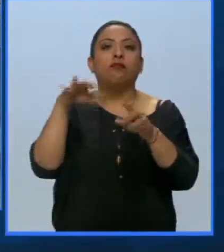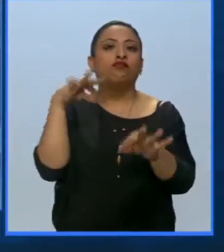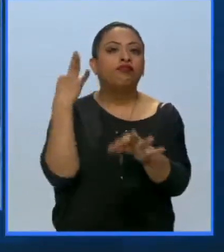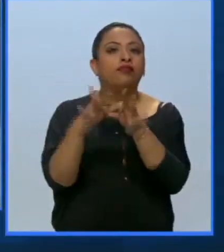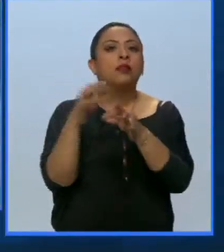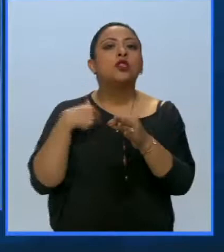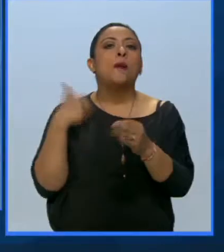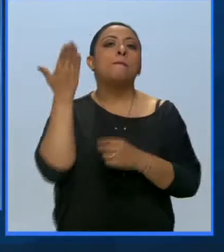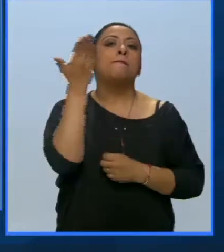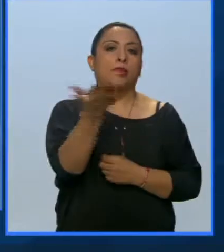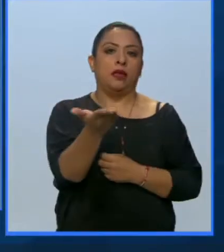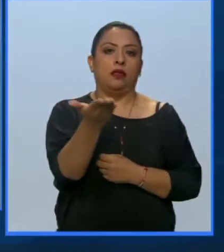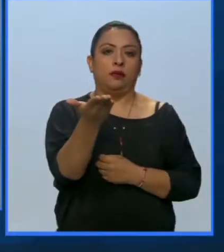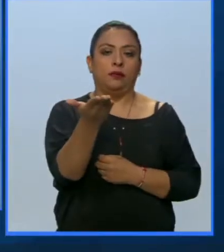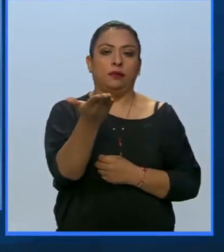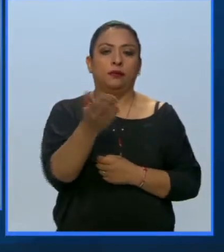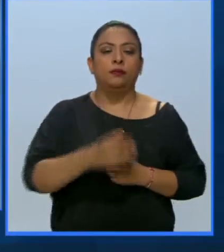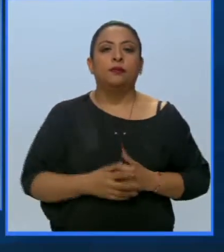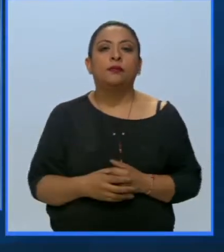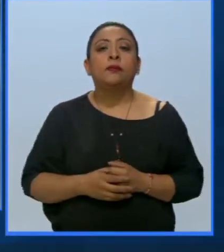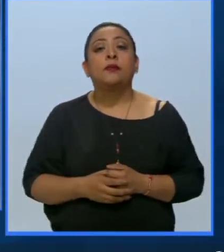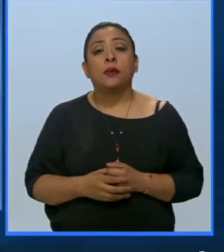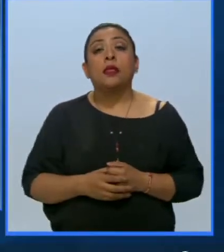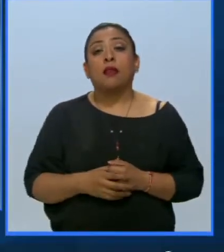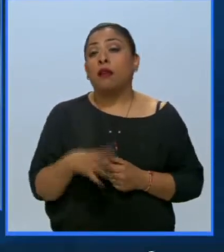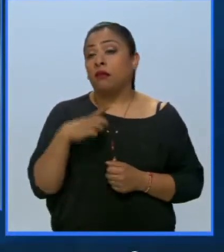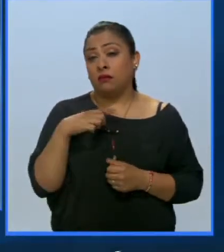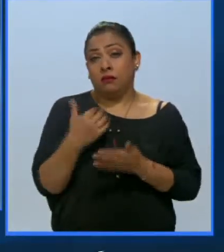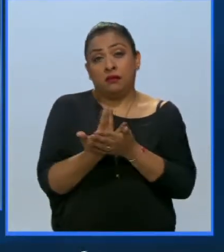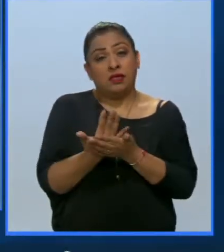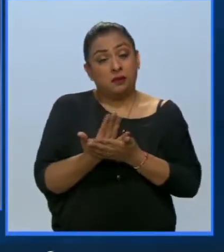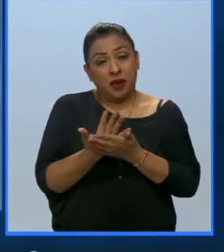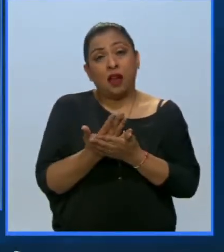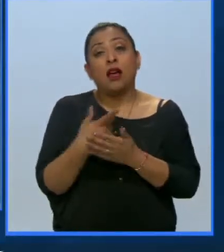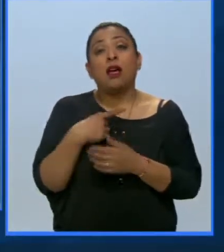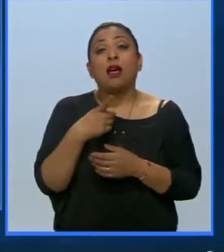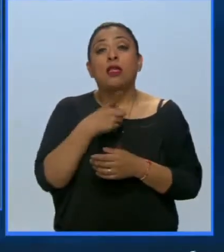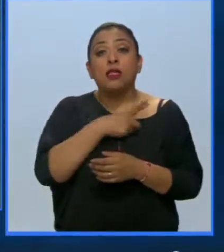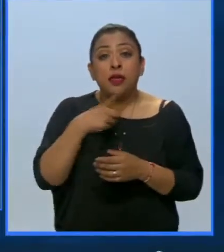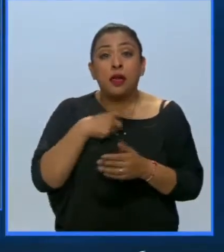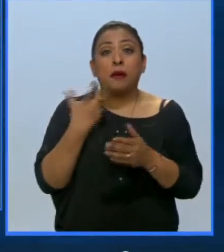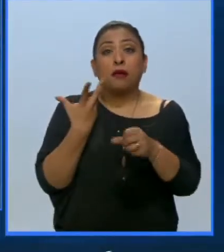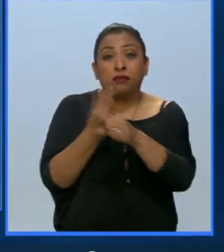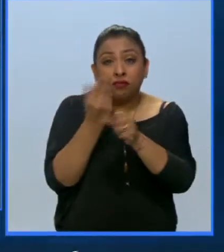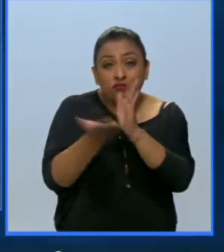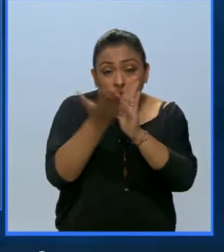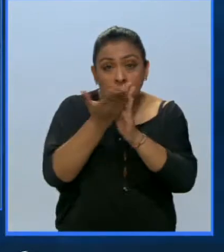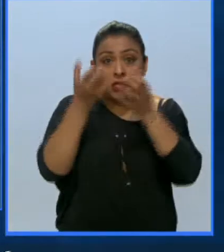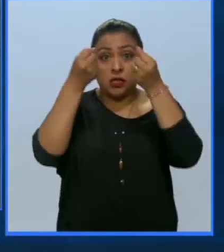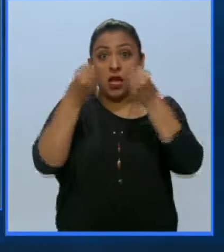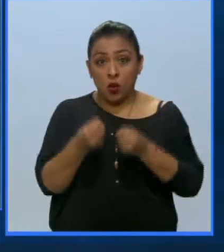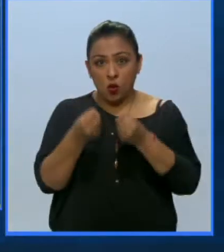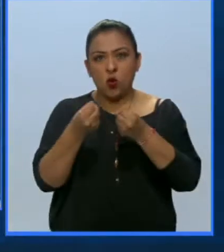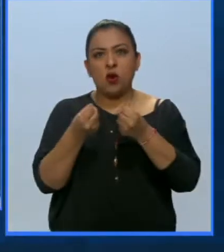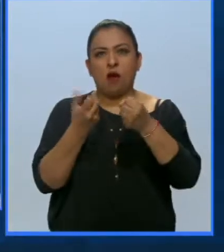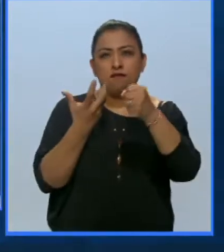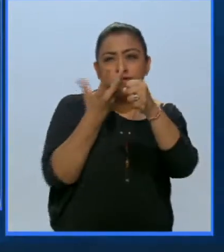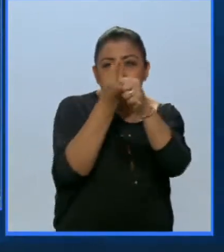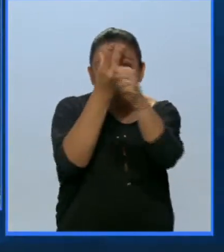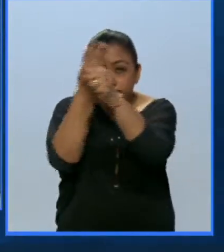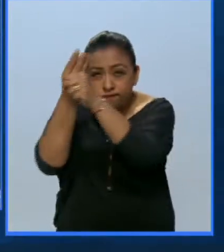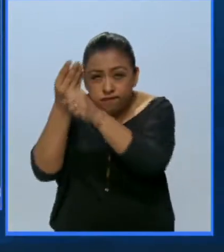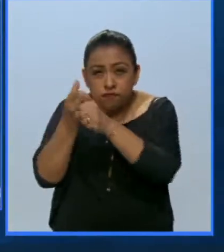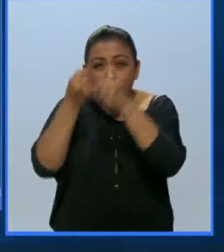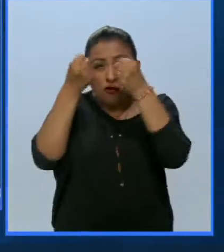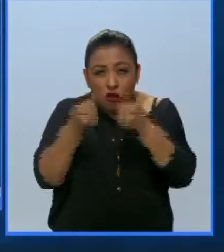de una petición. Y estamos en espera de que nos hagan una restauración segura, que lo refuercen, que es el mantenimiento